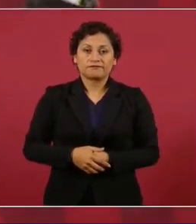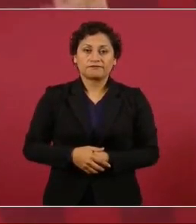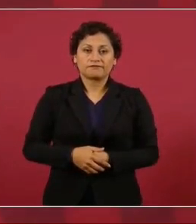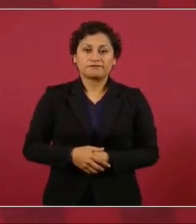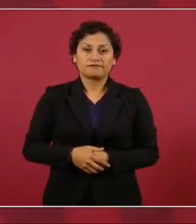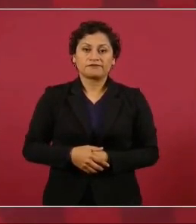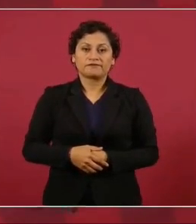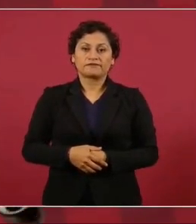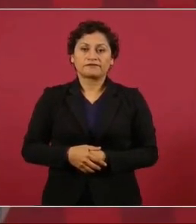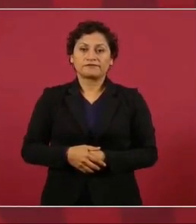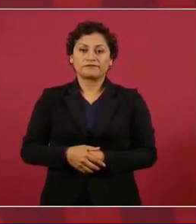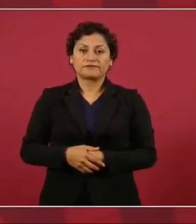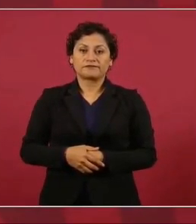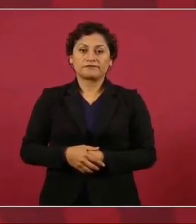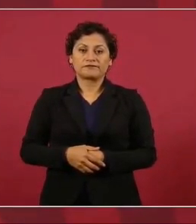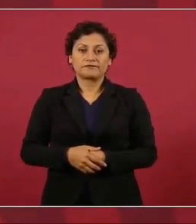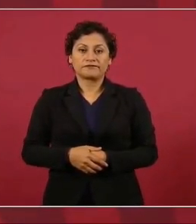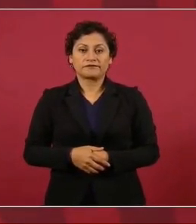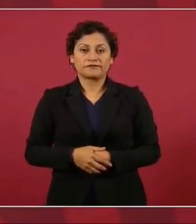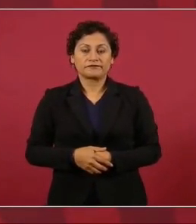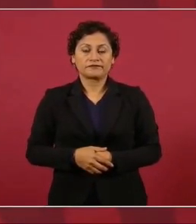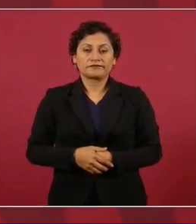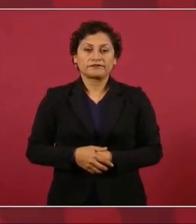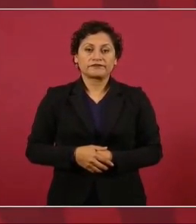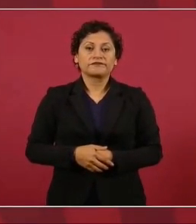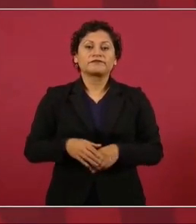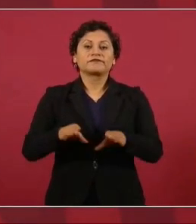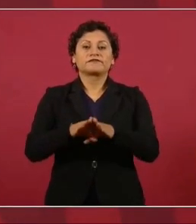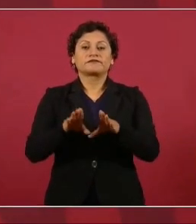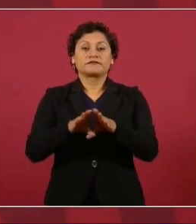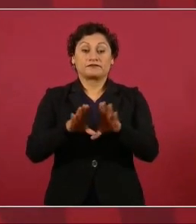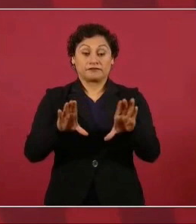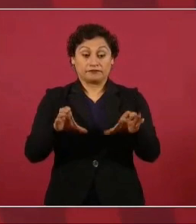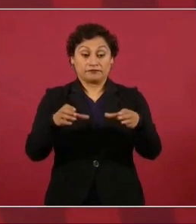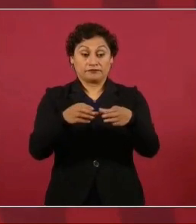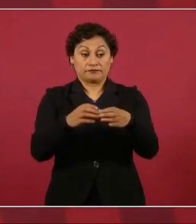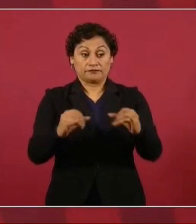el descrédito de las instituciones